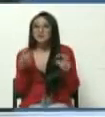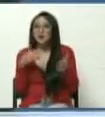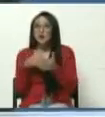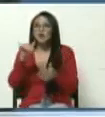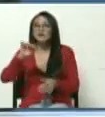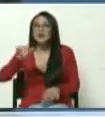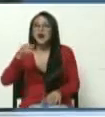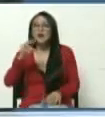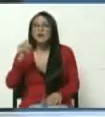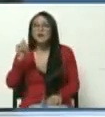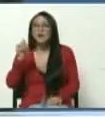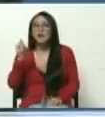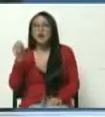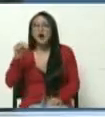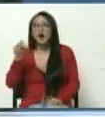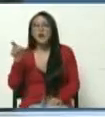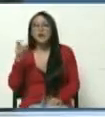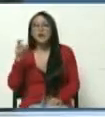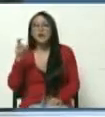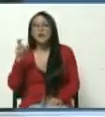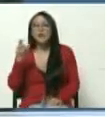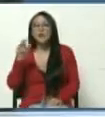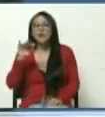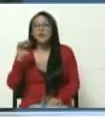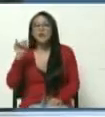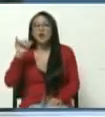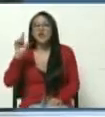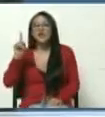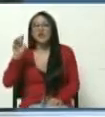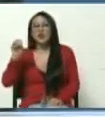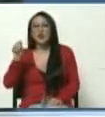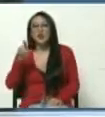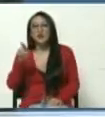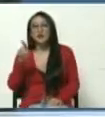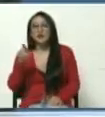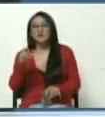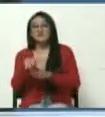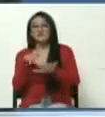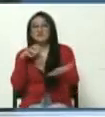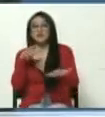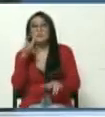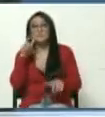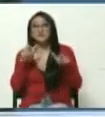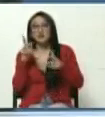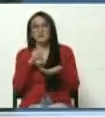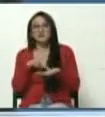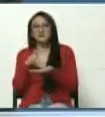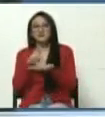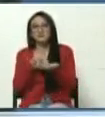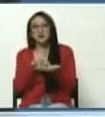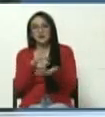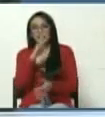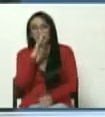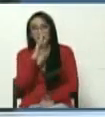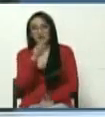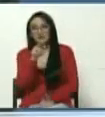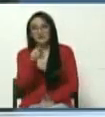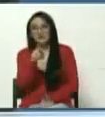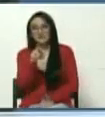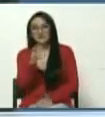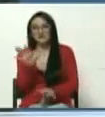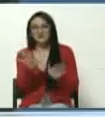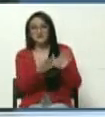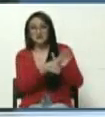Guaidó y el resto de personas que participaron directamente en este